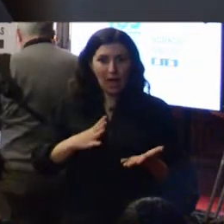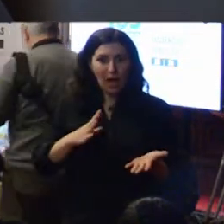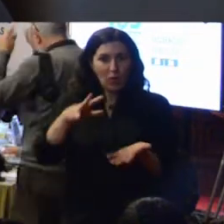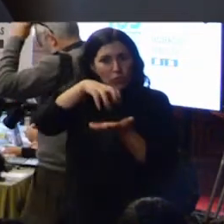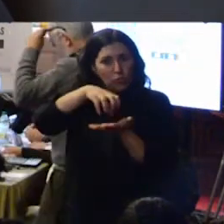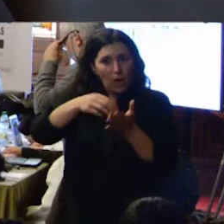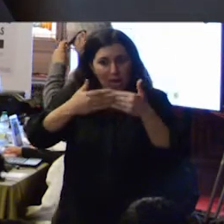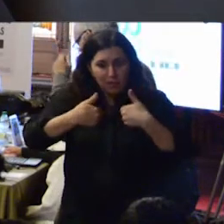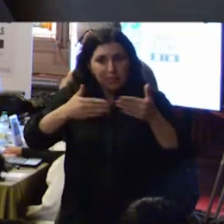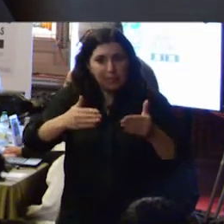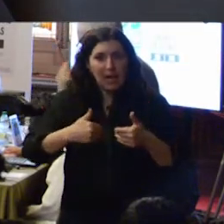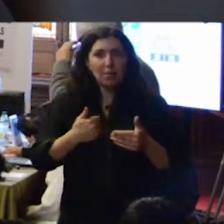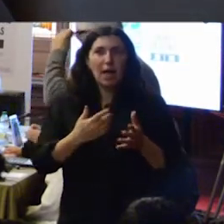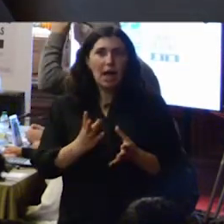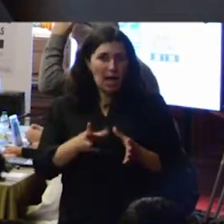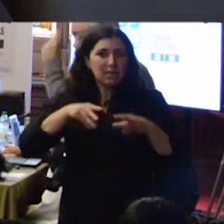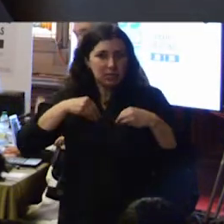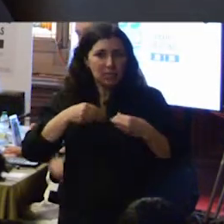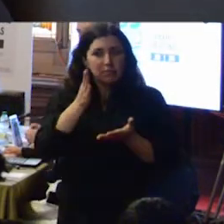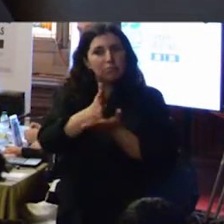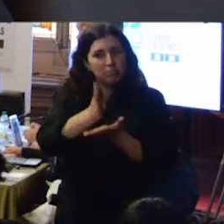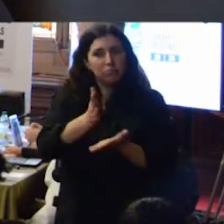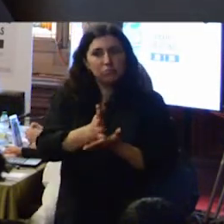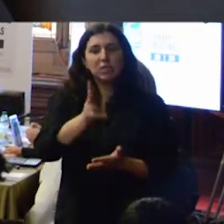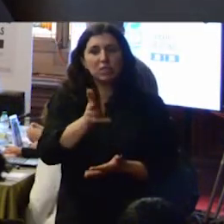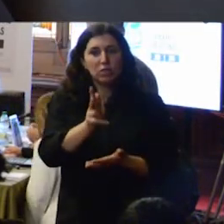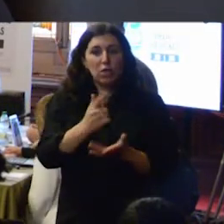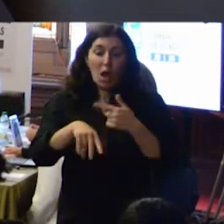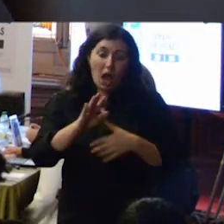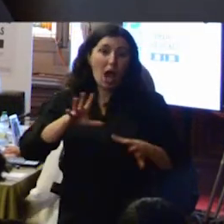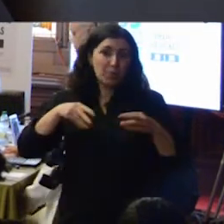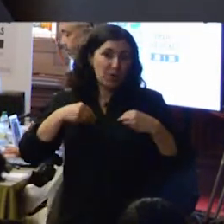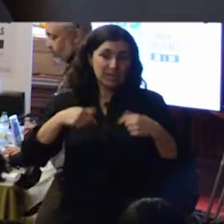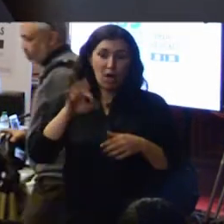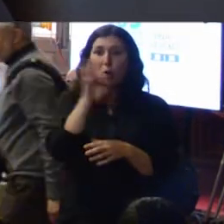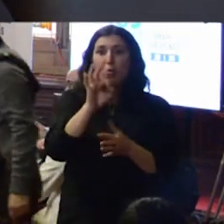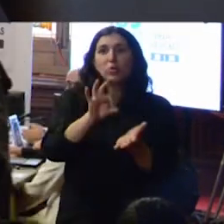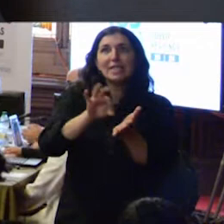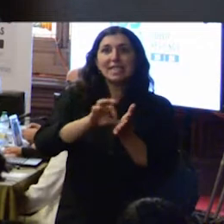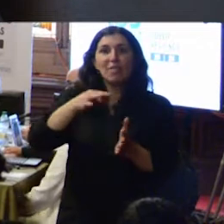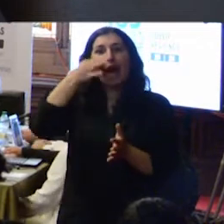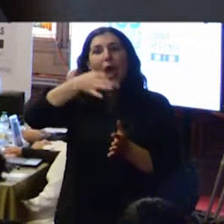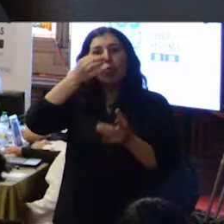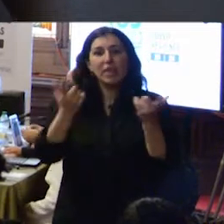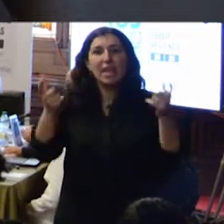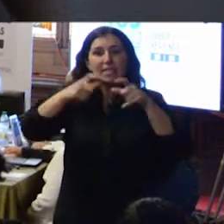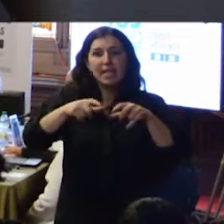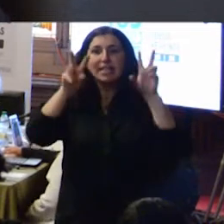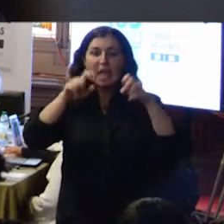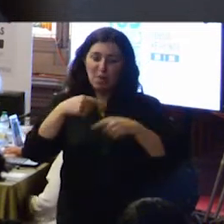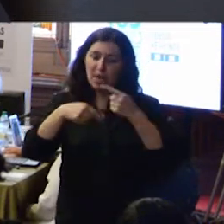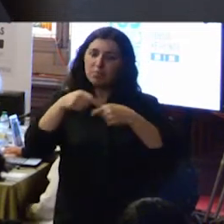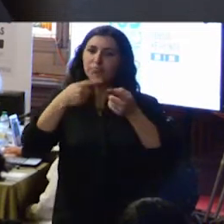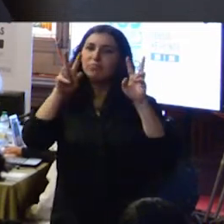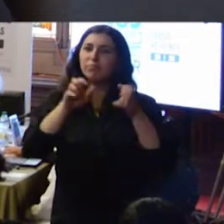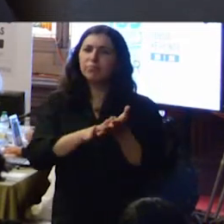panameño ha asumido obligaciones internacionales que permiten hacer uso del sistema de audiencias temáticas y de seguimiento, y por eso planteamos en nombre de sociedad